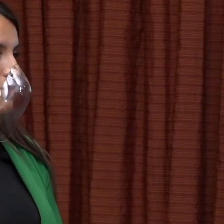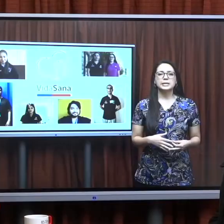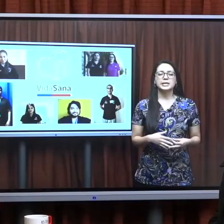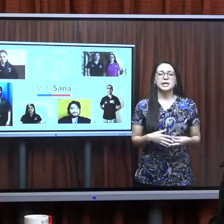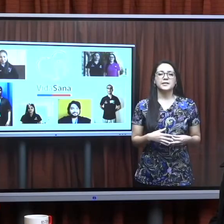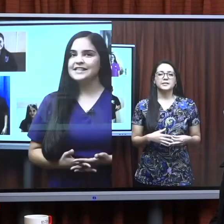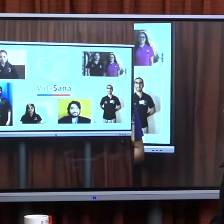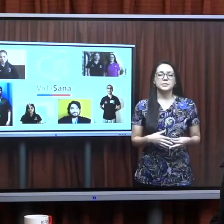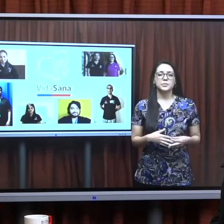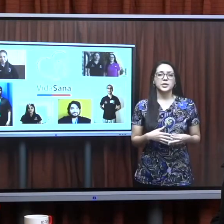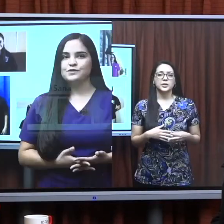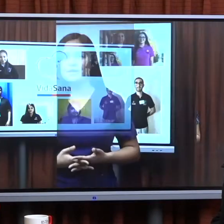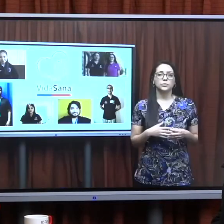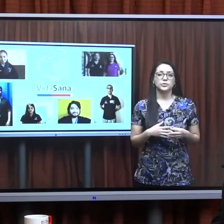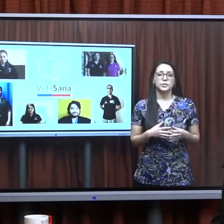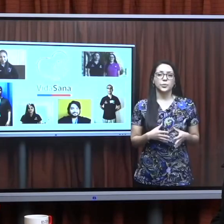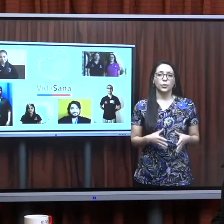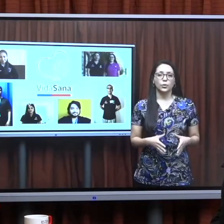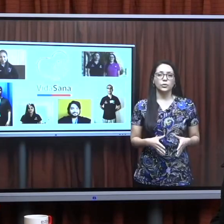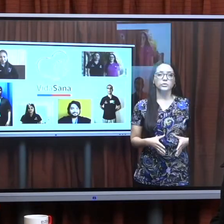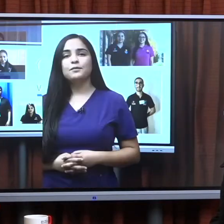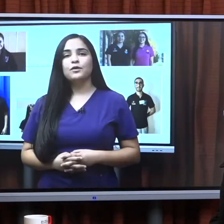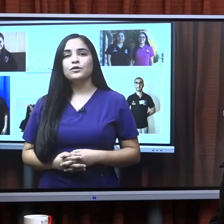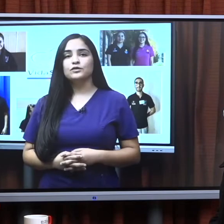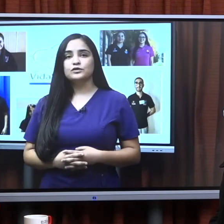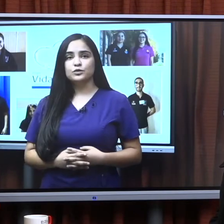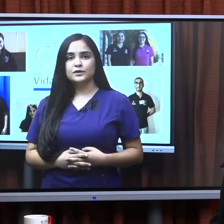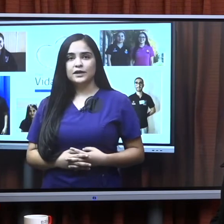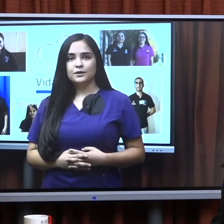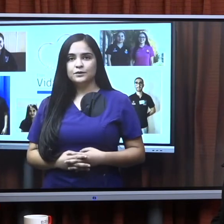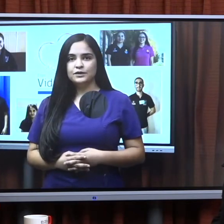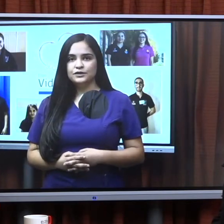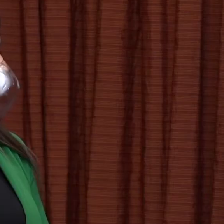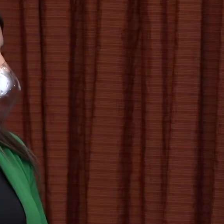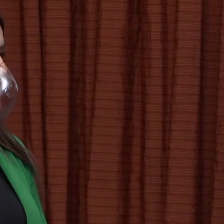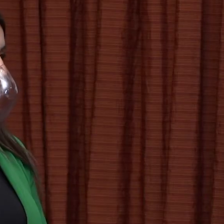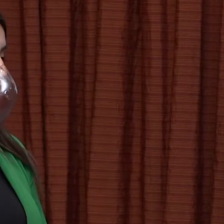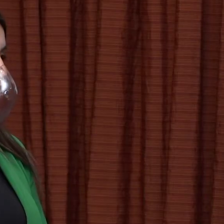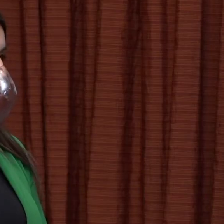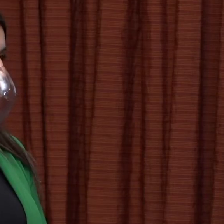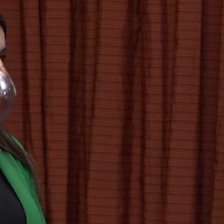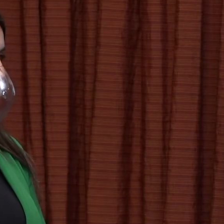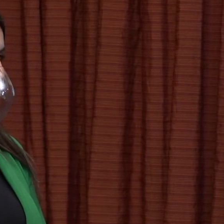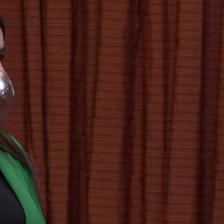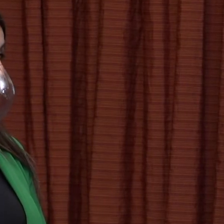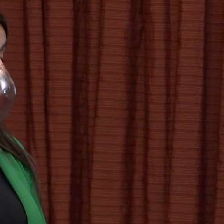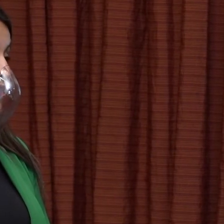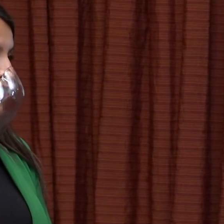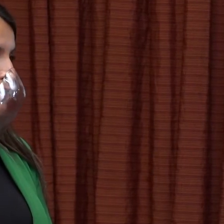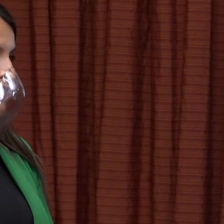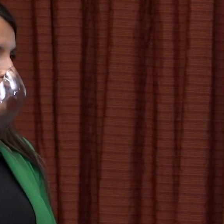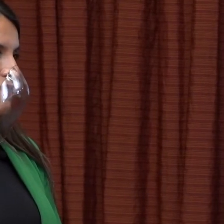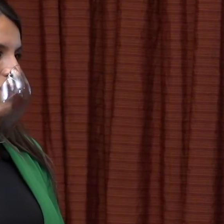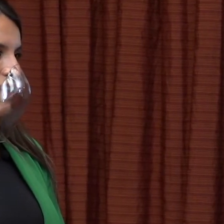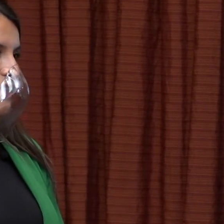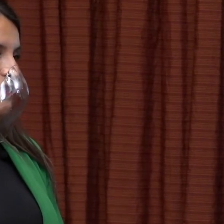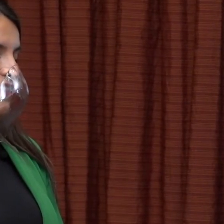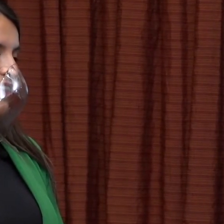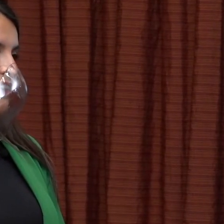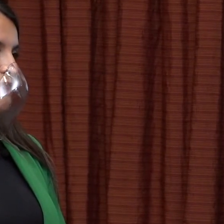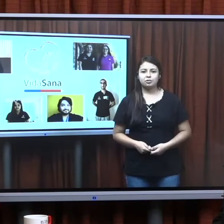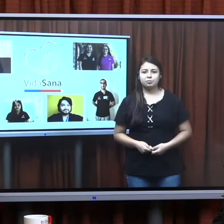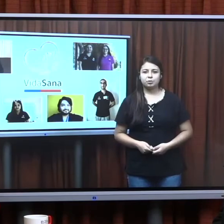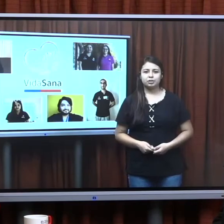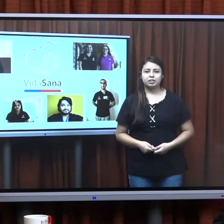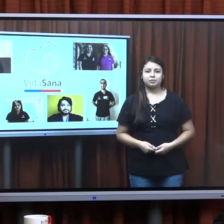impacto emocional para nosotros como profesionales. Así que, agradecidos de toda su gestión profesional durante estos años,